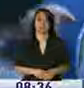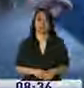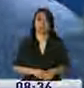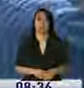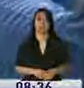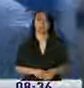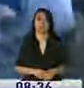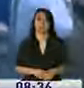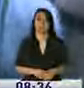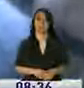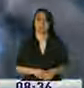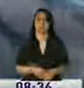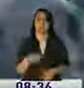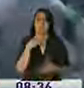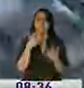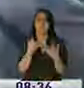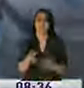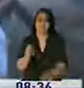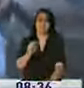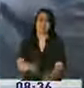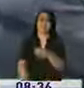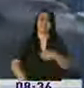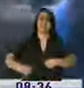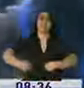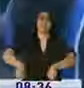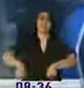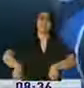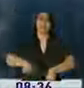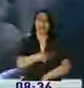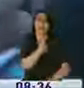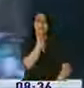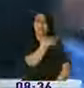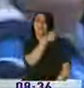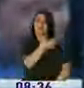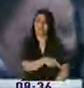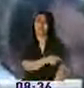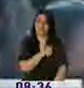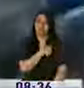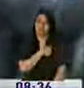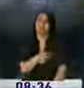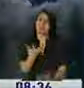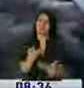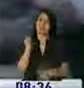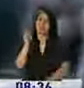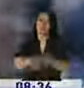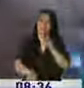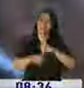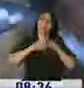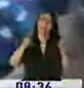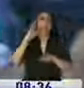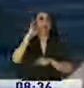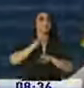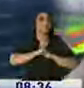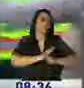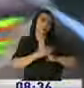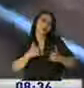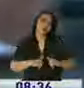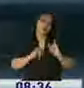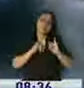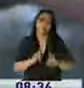Pues decían querer destruir una motocicleta que aludían era propiedad del hoy detenido, lo que fue evitado por los gendarmes.